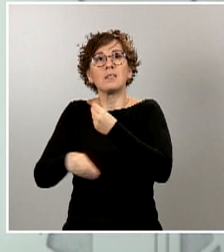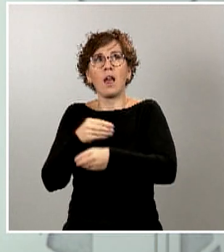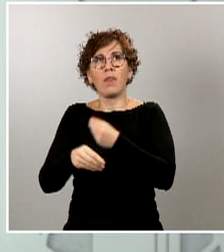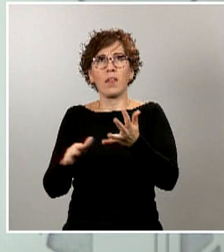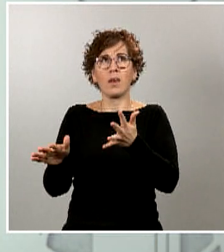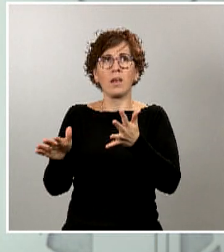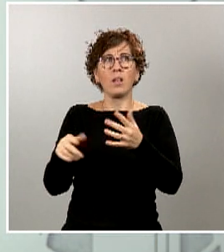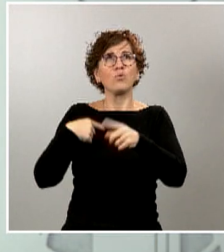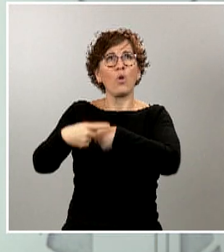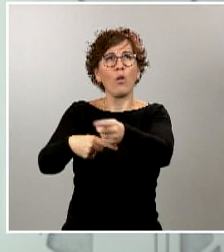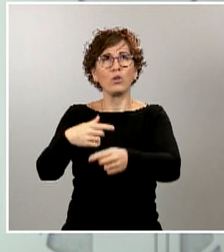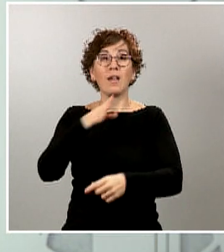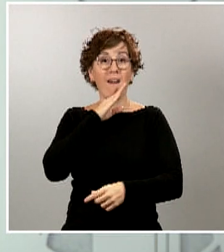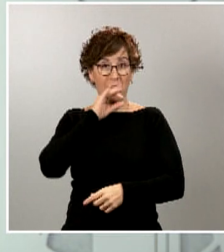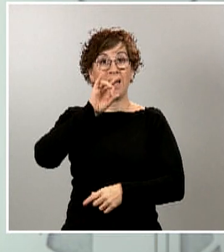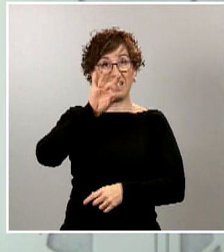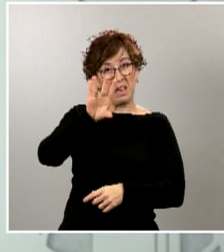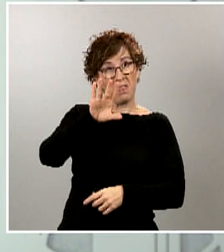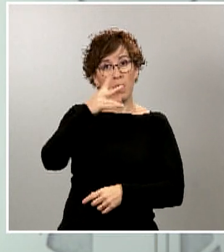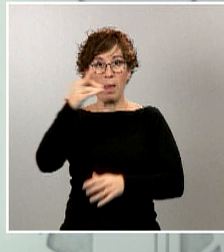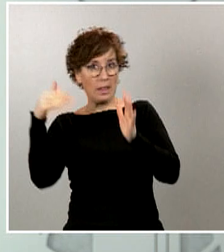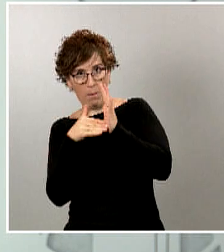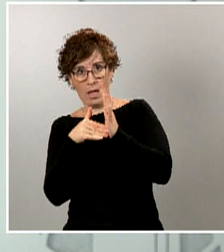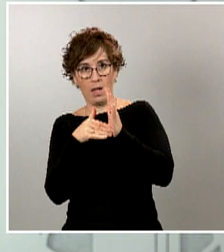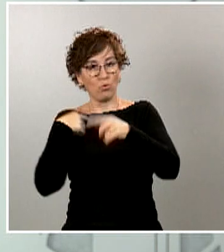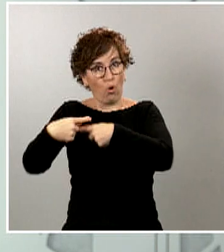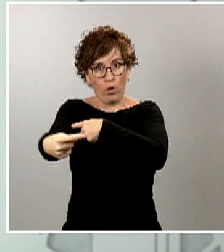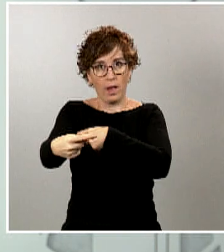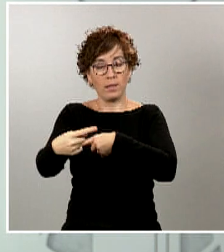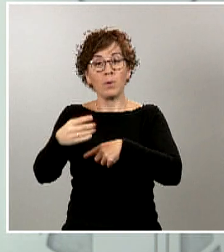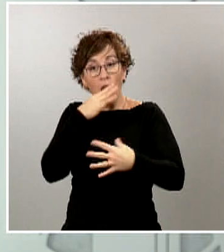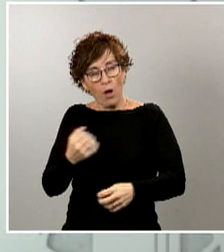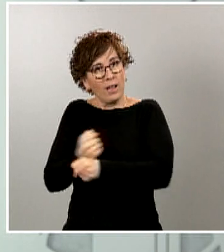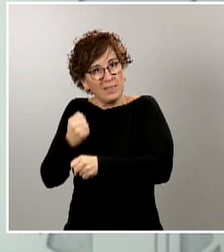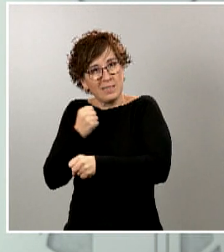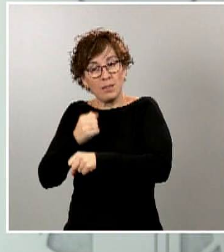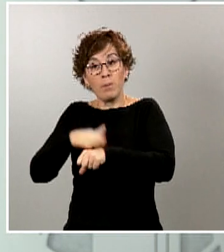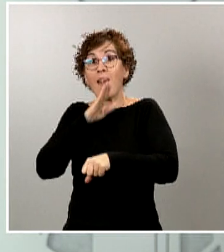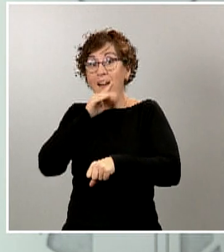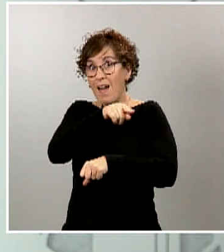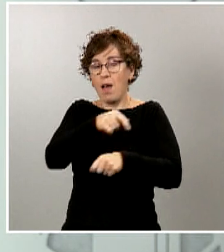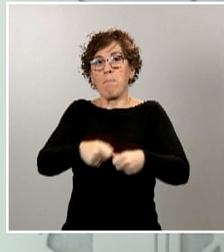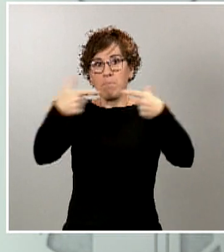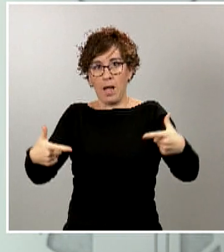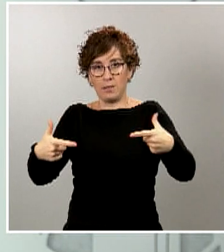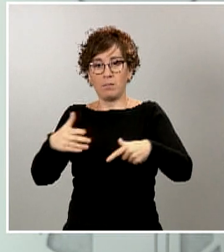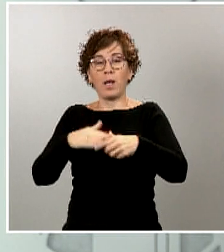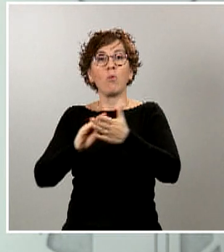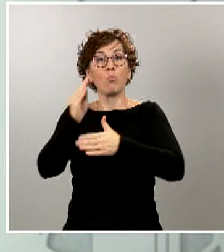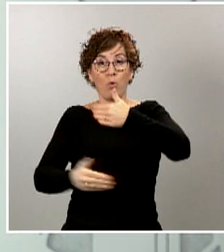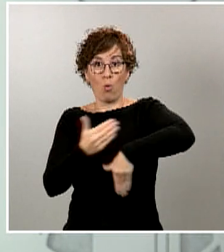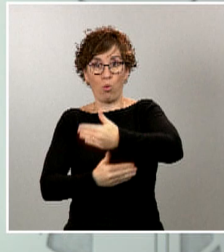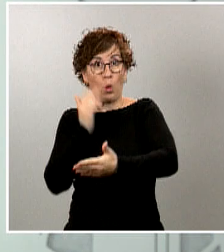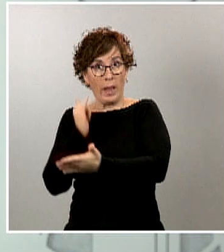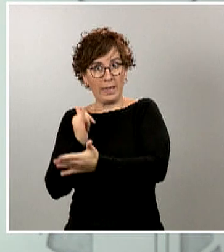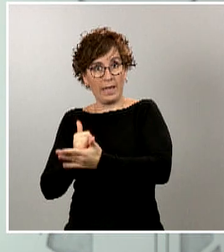15 a 20.000 y que estamos trabajando para poder aumentar de forma considerable, garantizando una producción nacional de los mismos, tanto de